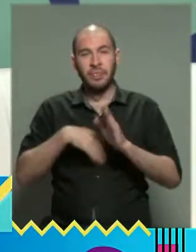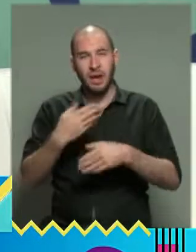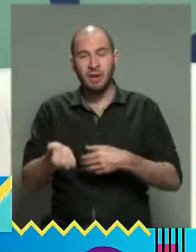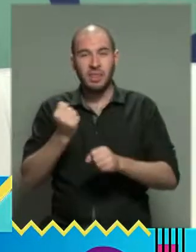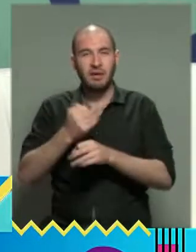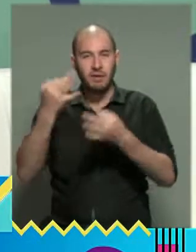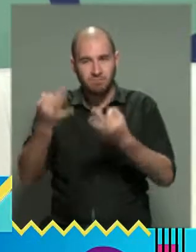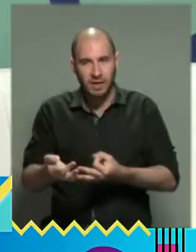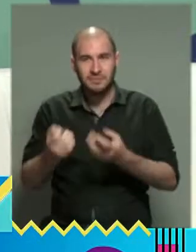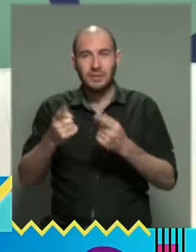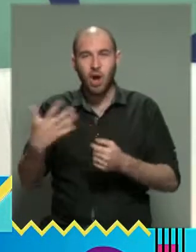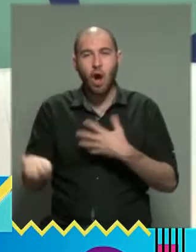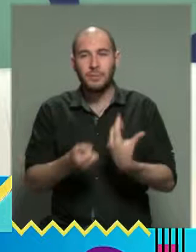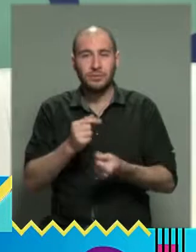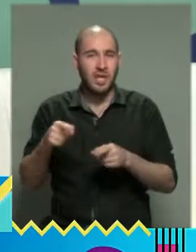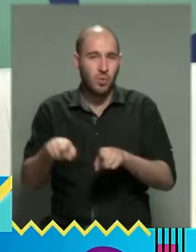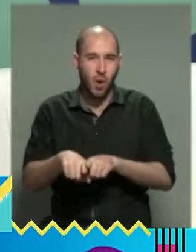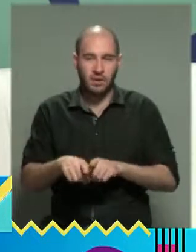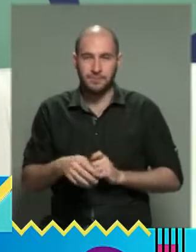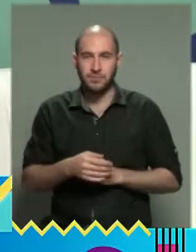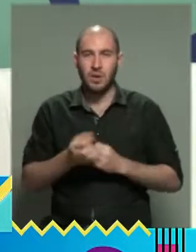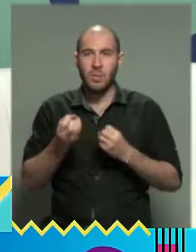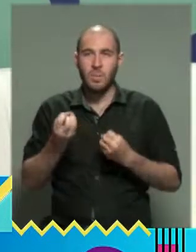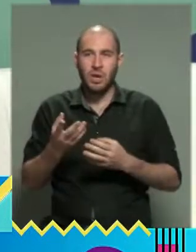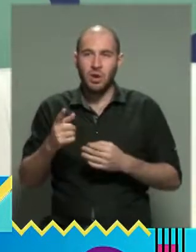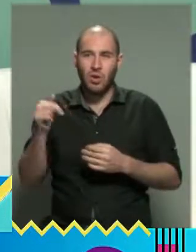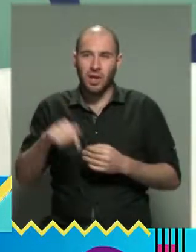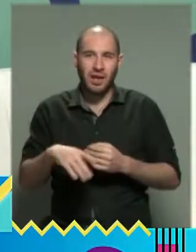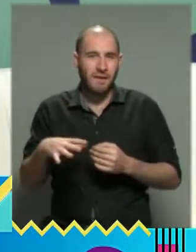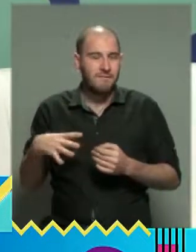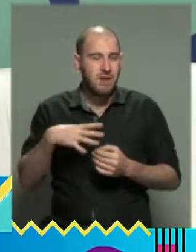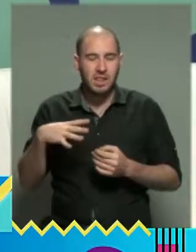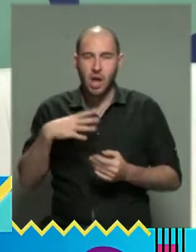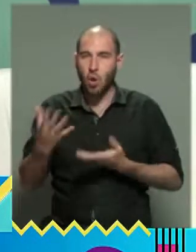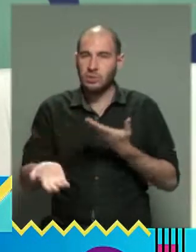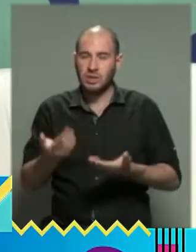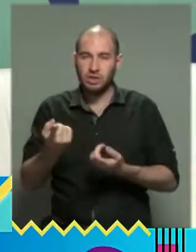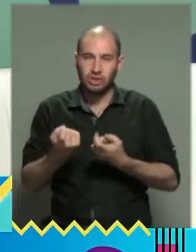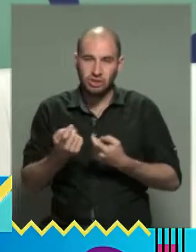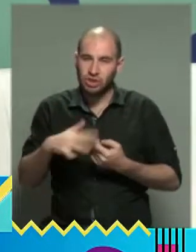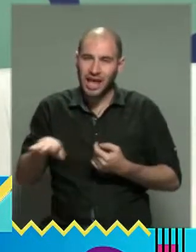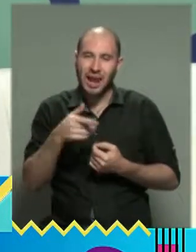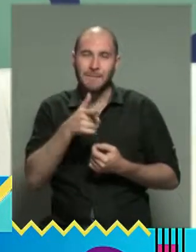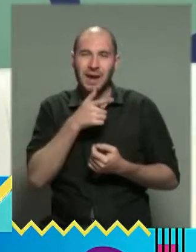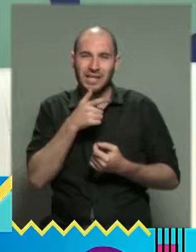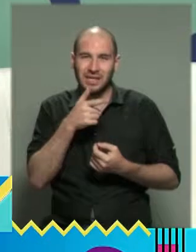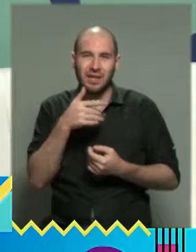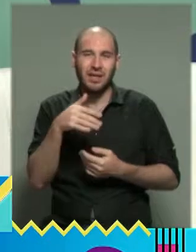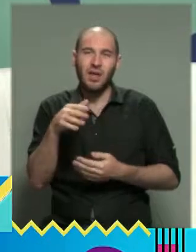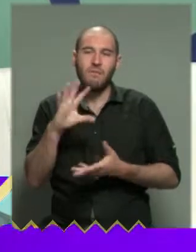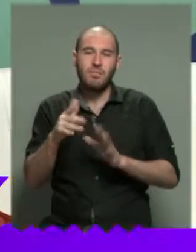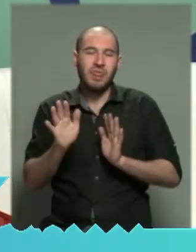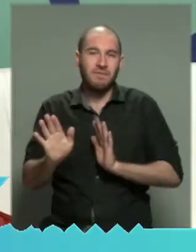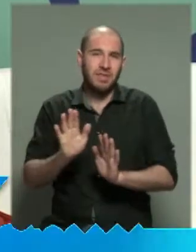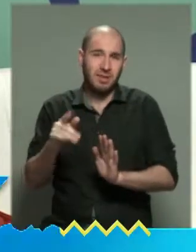empleo digno y tener las mismas oportunidades. Porque no hemos quedado en esto de la justicia social como quizá una bandera, y esta no es